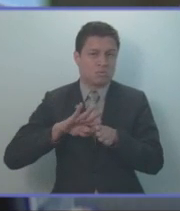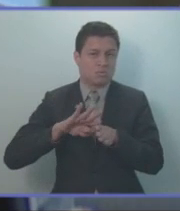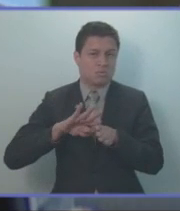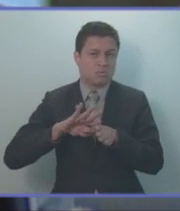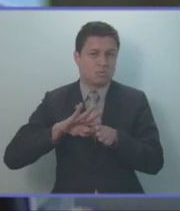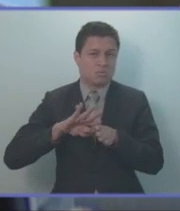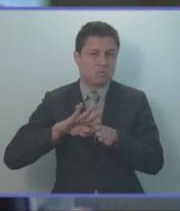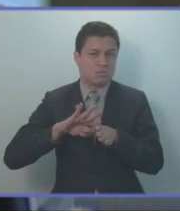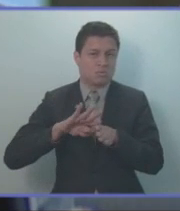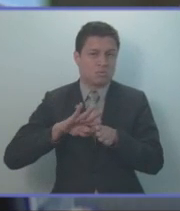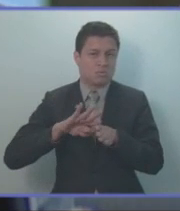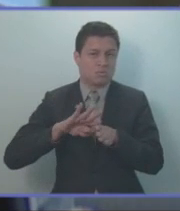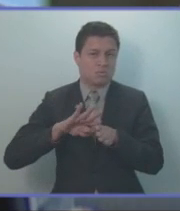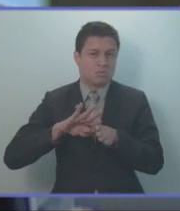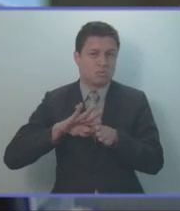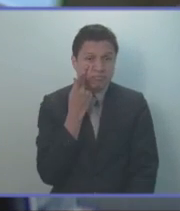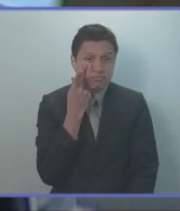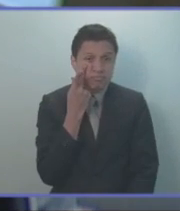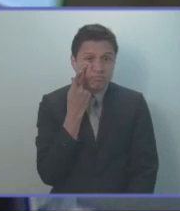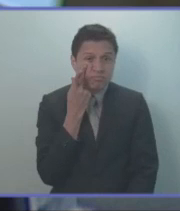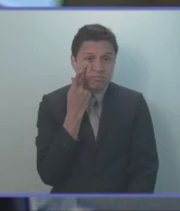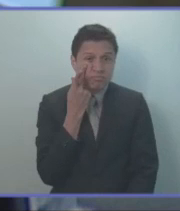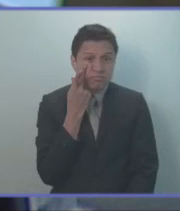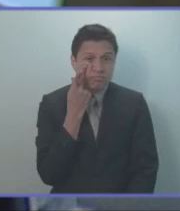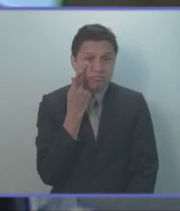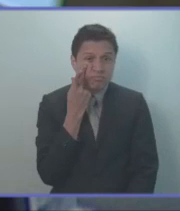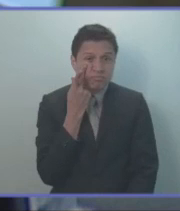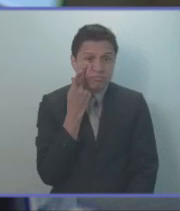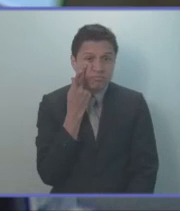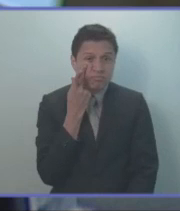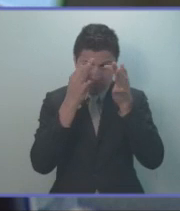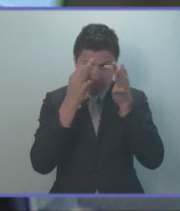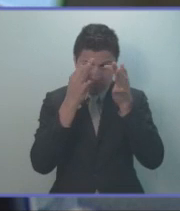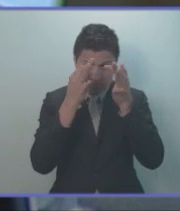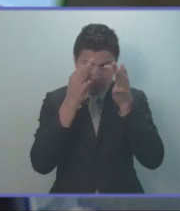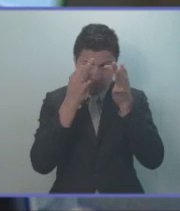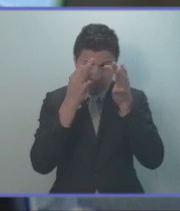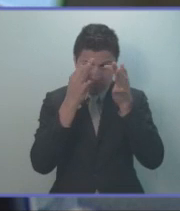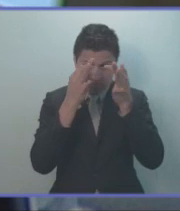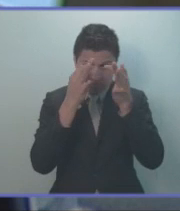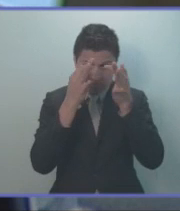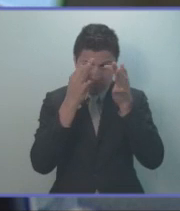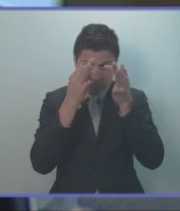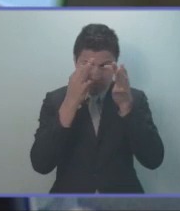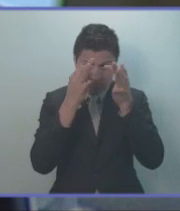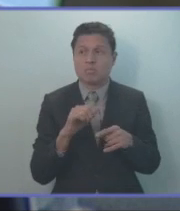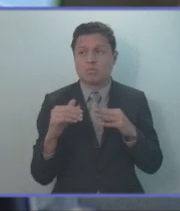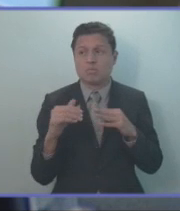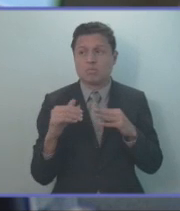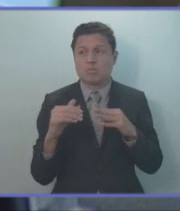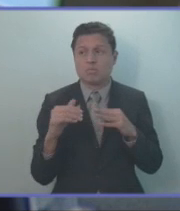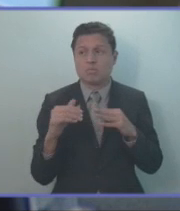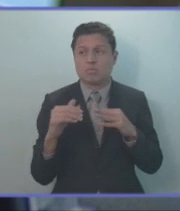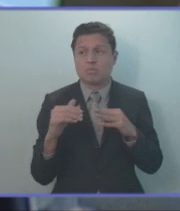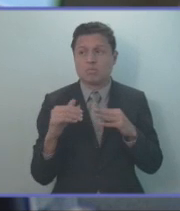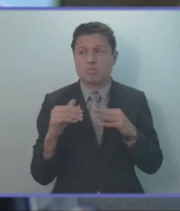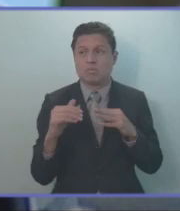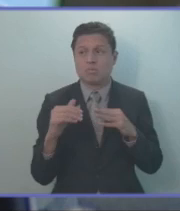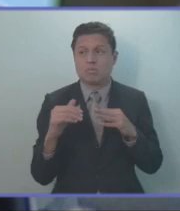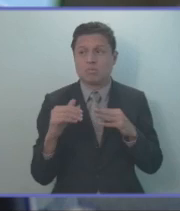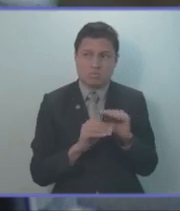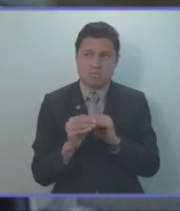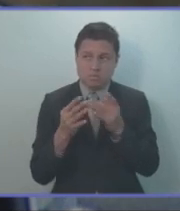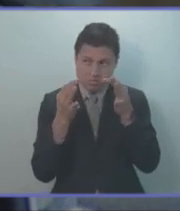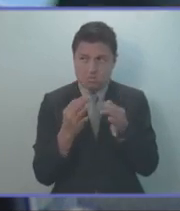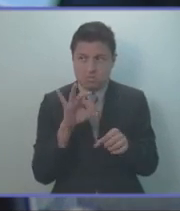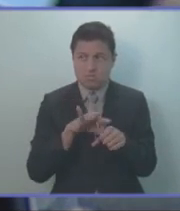decir, que ha tomado la decisión de rechazo, lo que es igual cuando hubiese